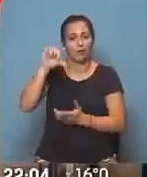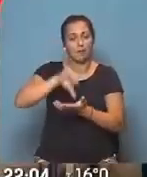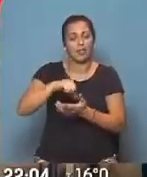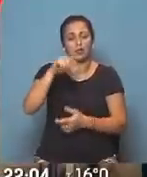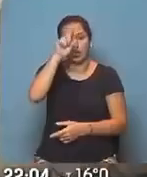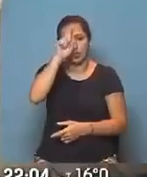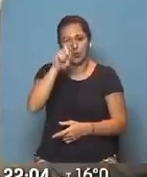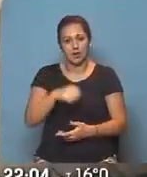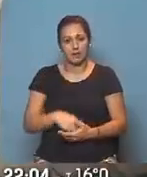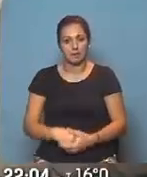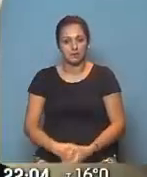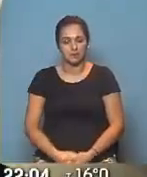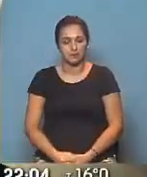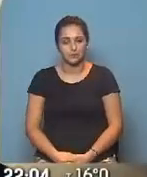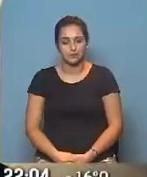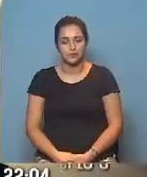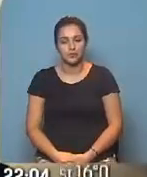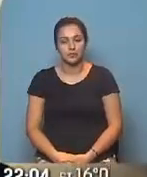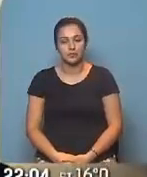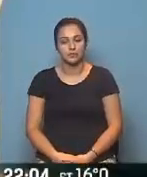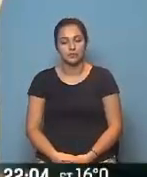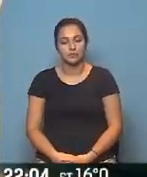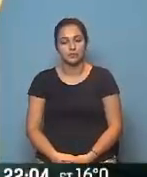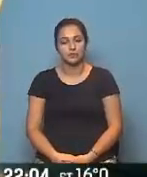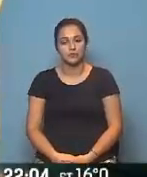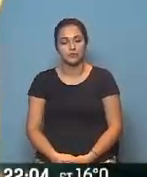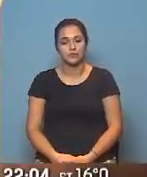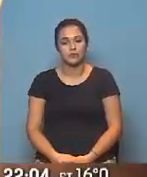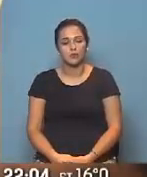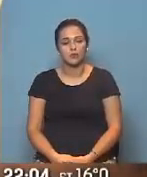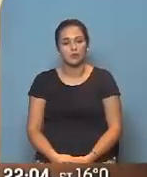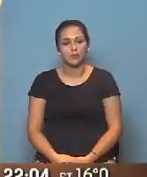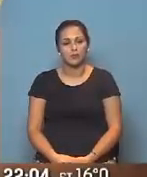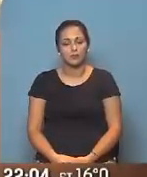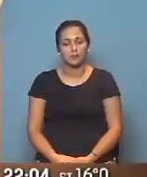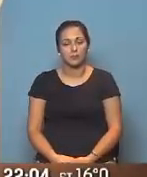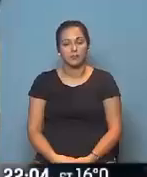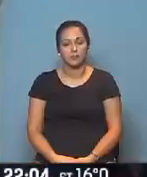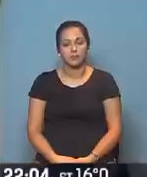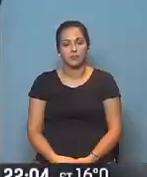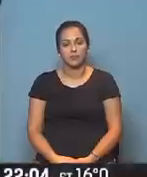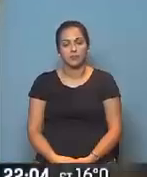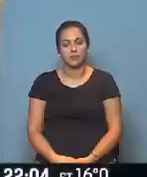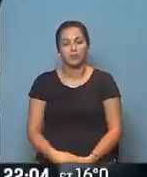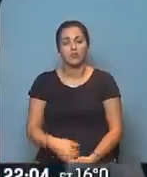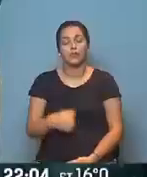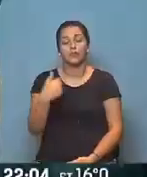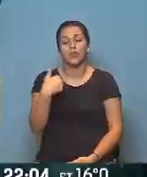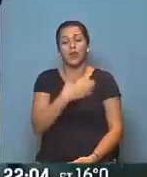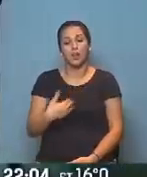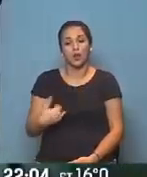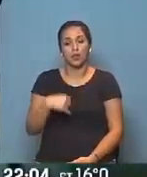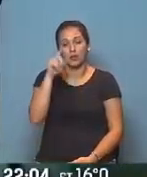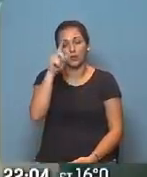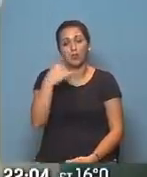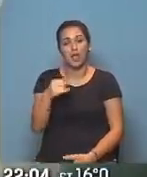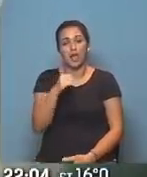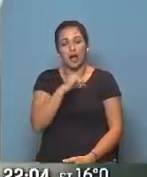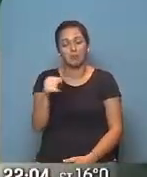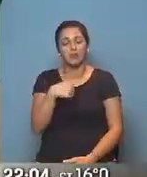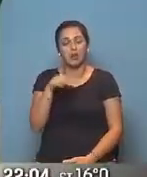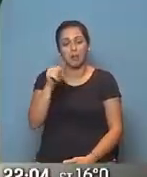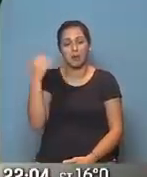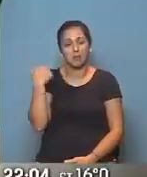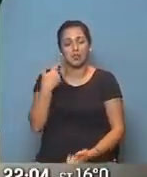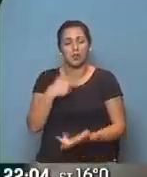medida aumenta la presión sobre Ankara, cuya economía se muestra El gobierno debilitada. turco anunció el martes un boicot comercial a Estados Unidos.